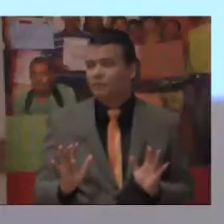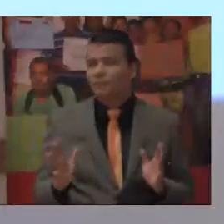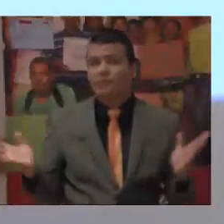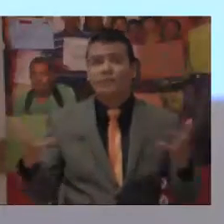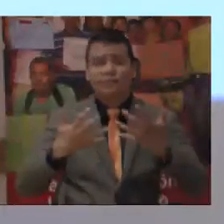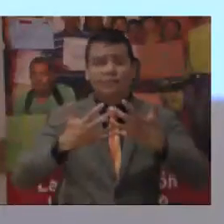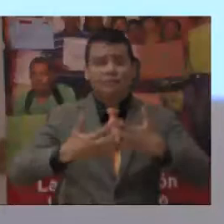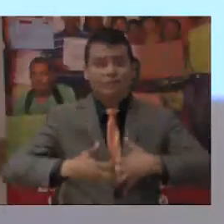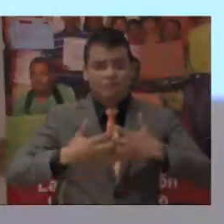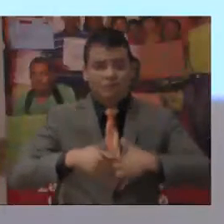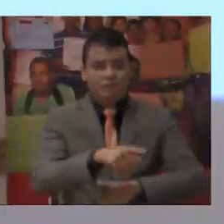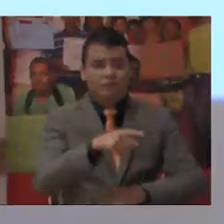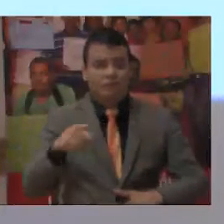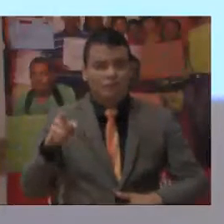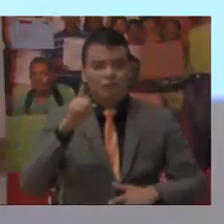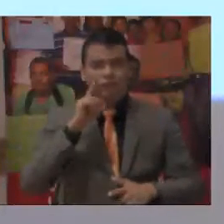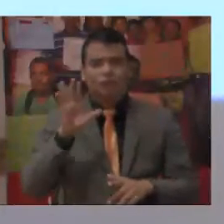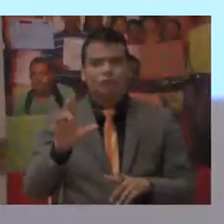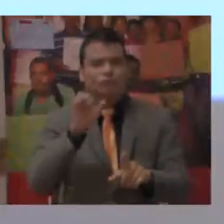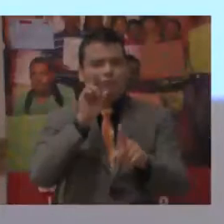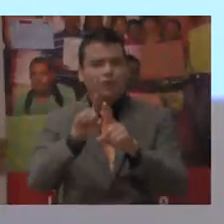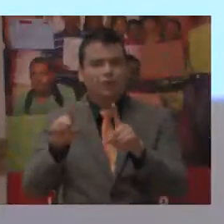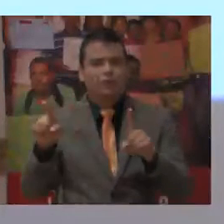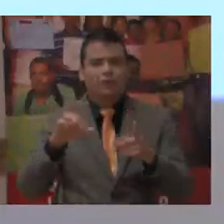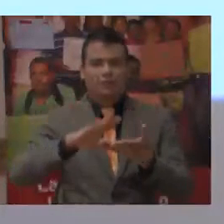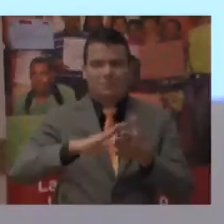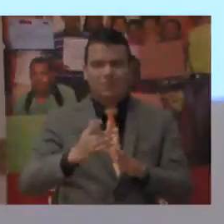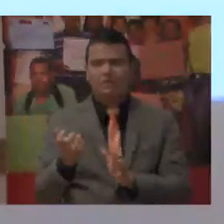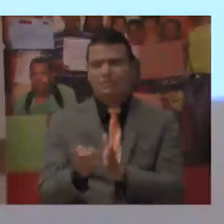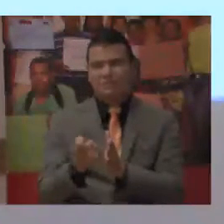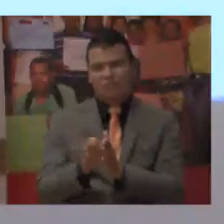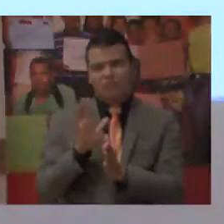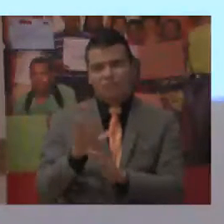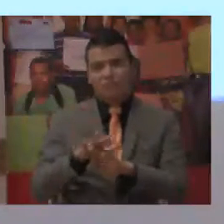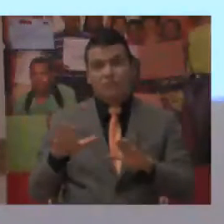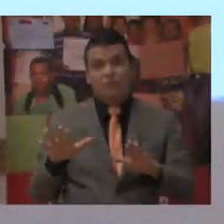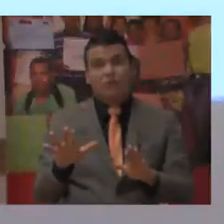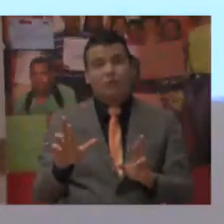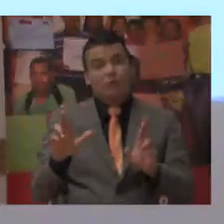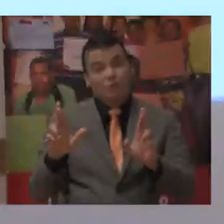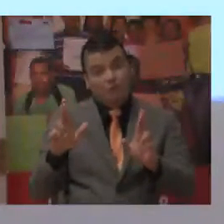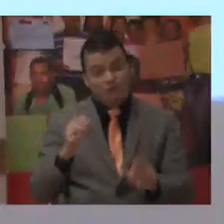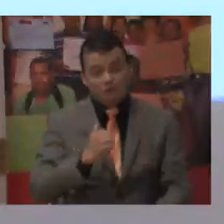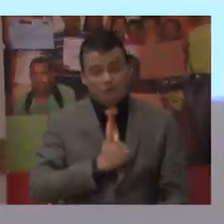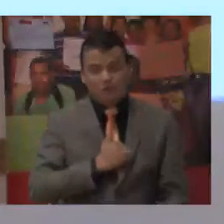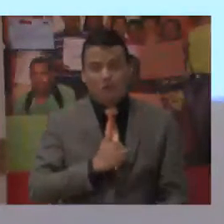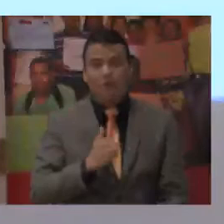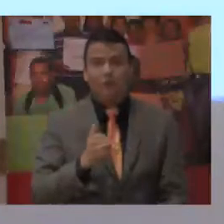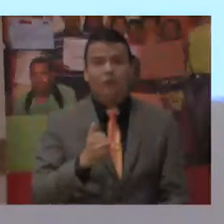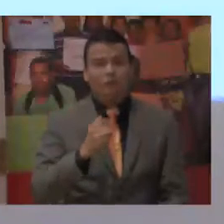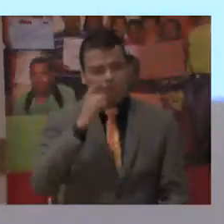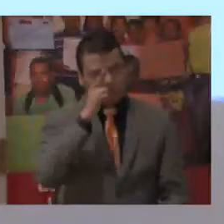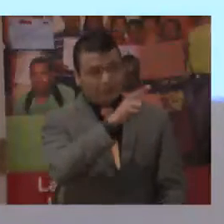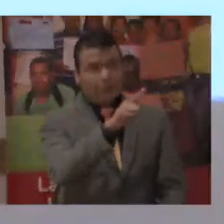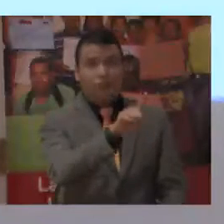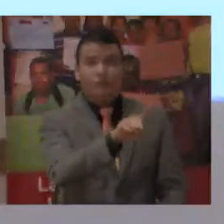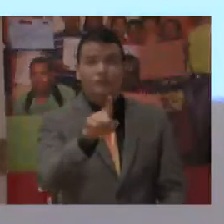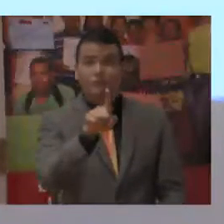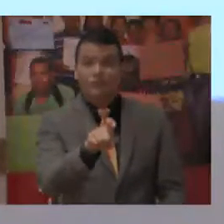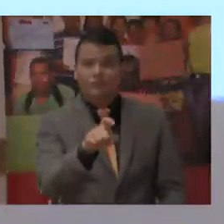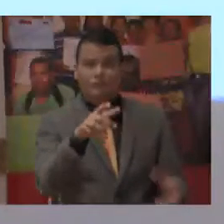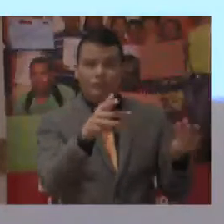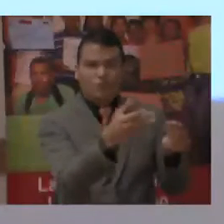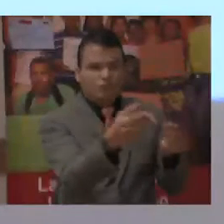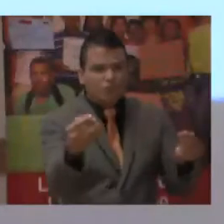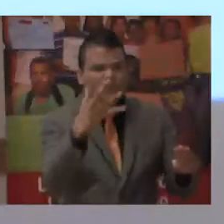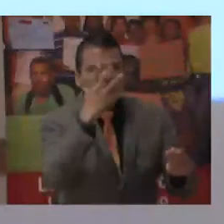Empresas asociativas para la paz, que ojalá las 116 pandillas que hay en